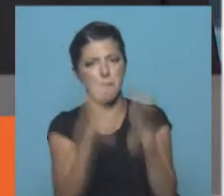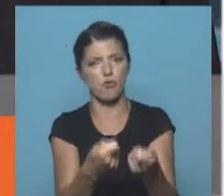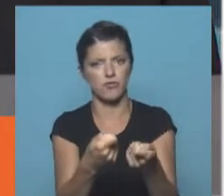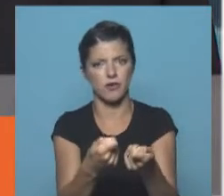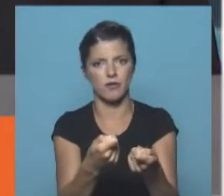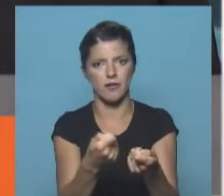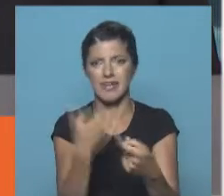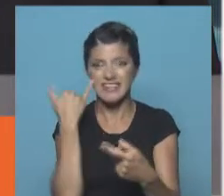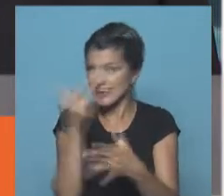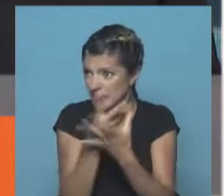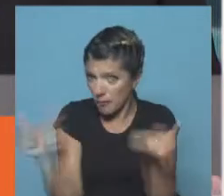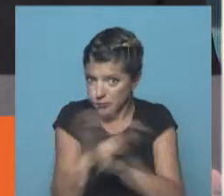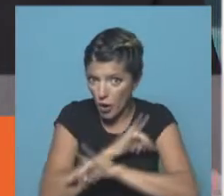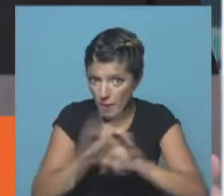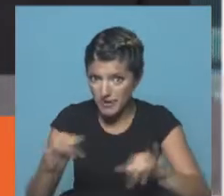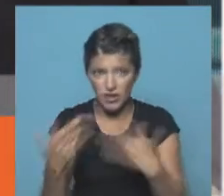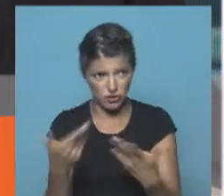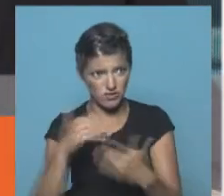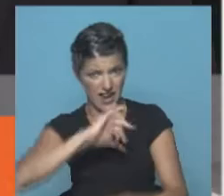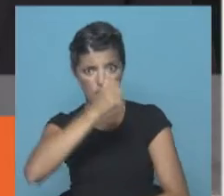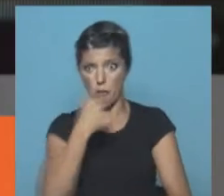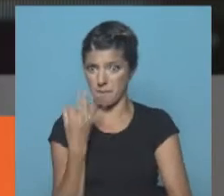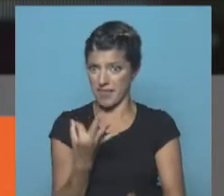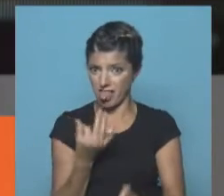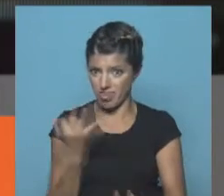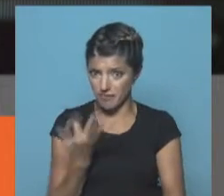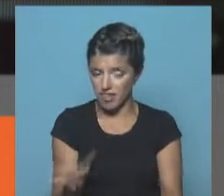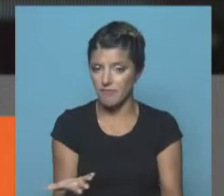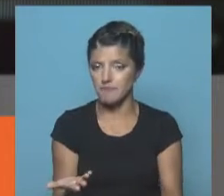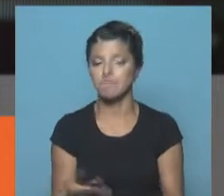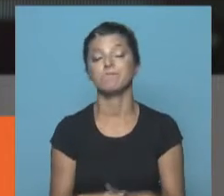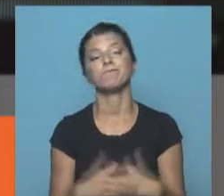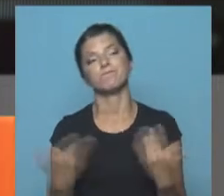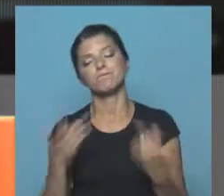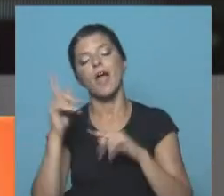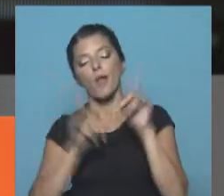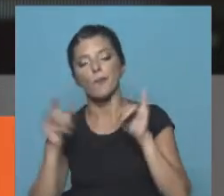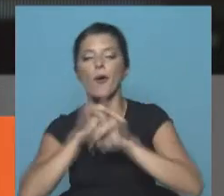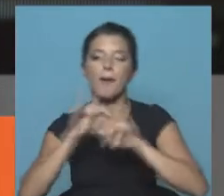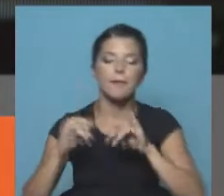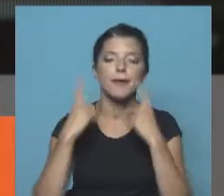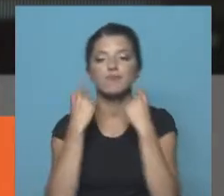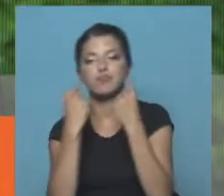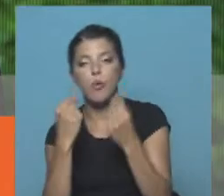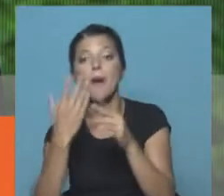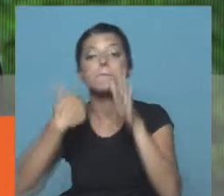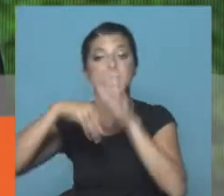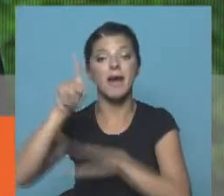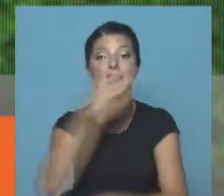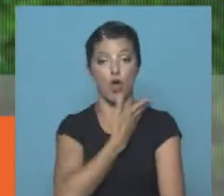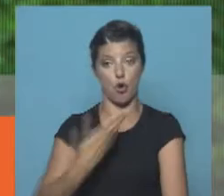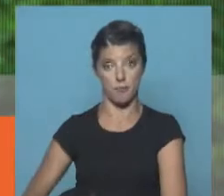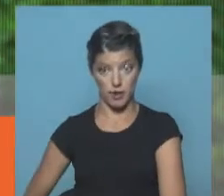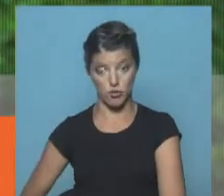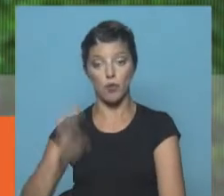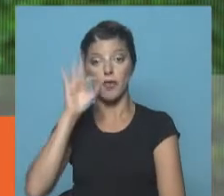de la campaña? O sea, ¿Trump ganó bien? La campaña está siendo cuestionada, sobre todo está siendo cuestionada por el gobierno de Barack Obama, que